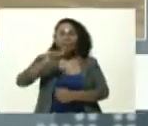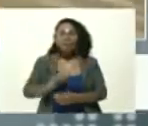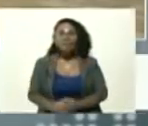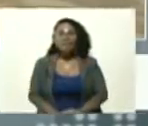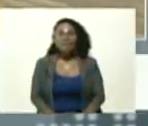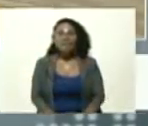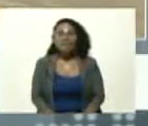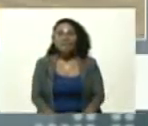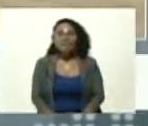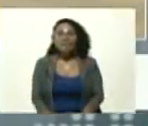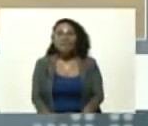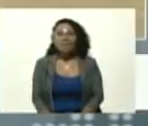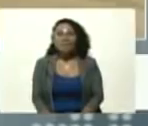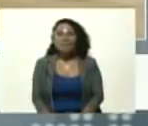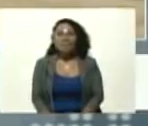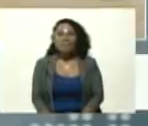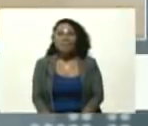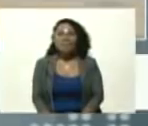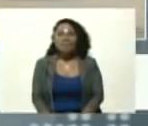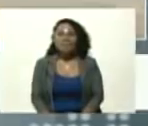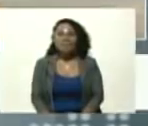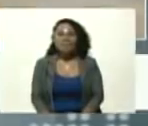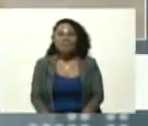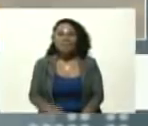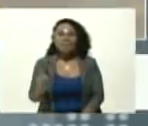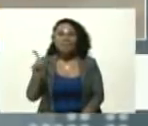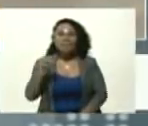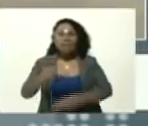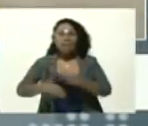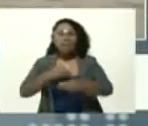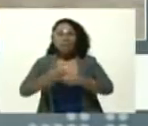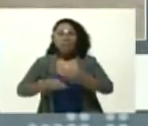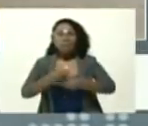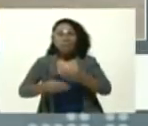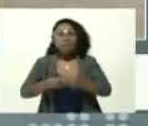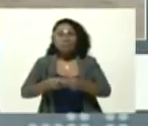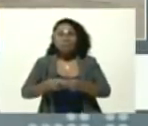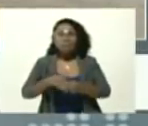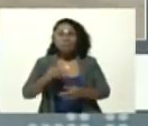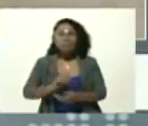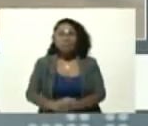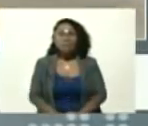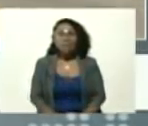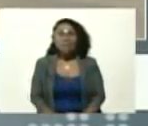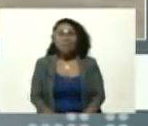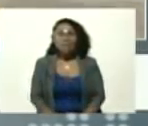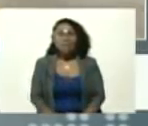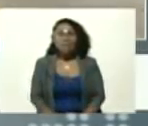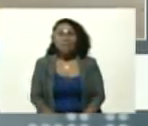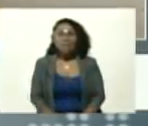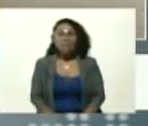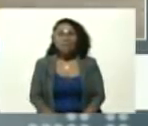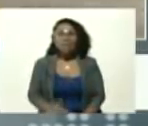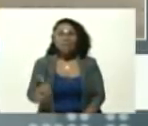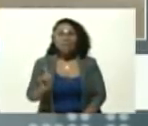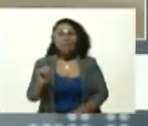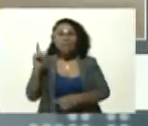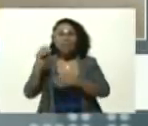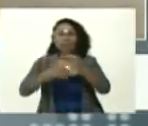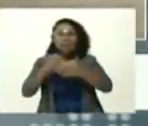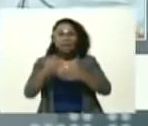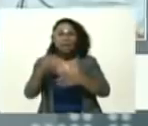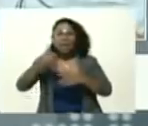indicó. Pero ya los días previos había el pasaje de estas ondas tropicales, nos ha dejado en toda la cuenca del